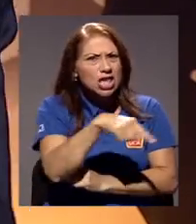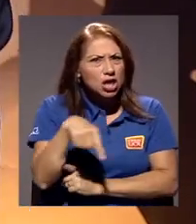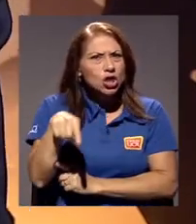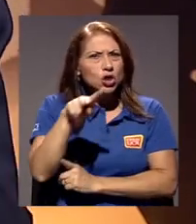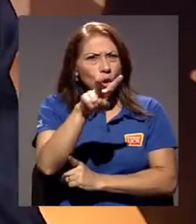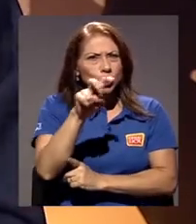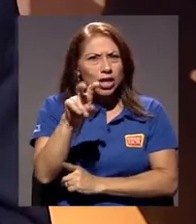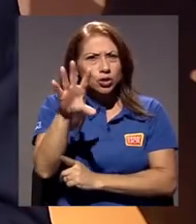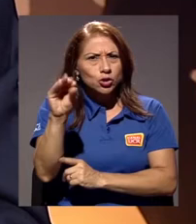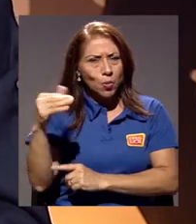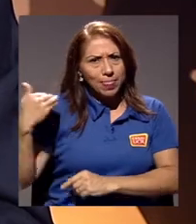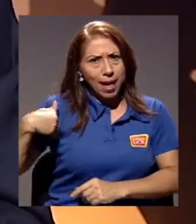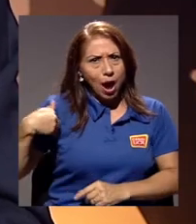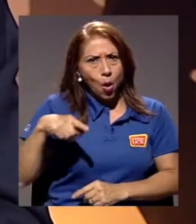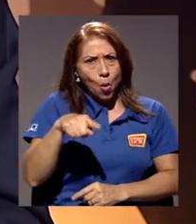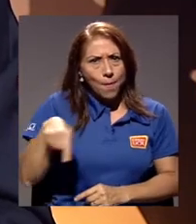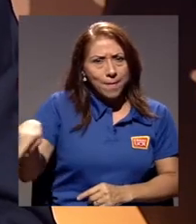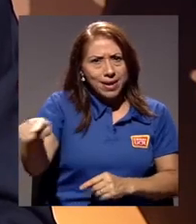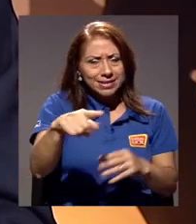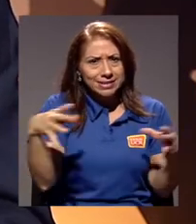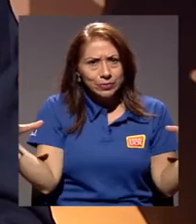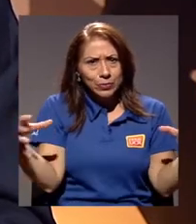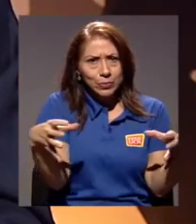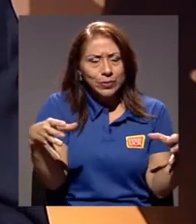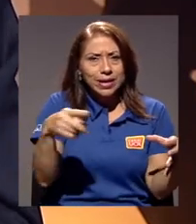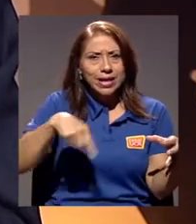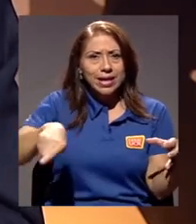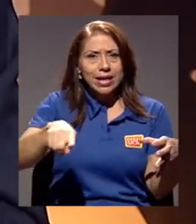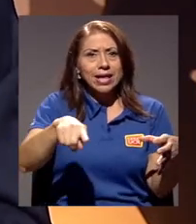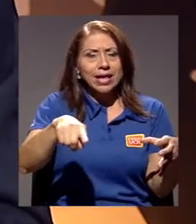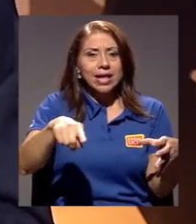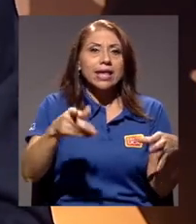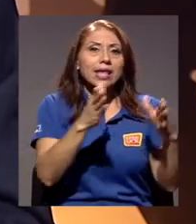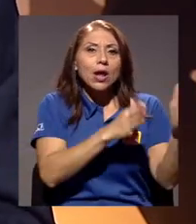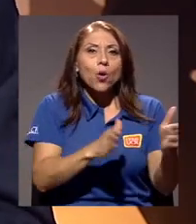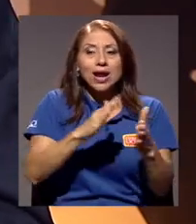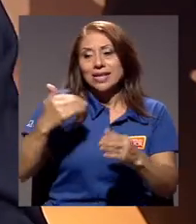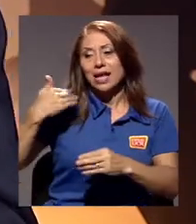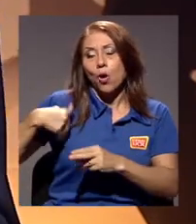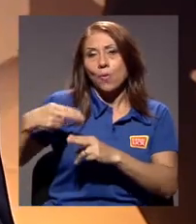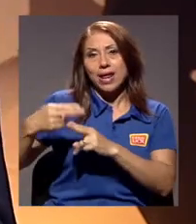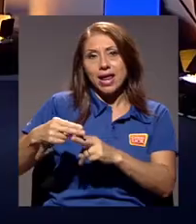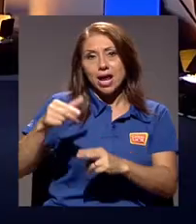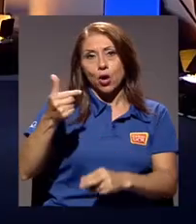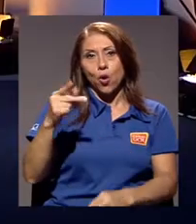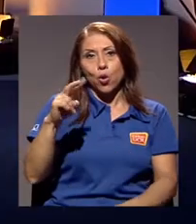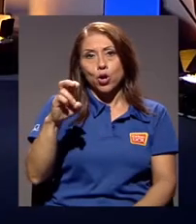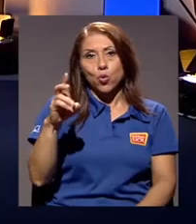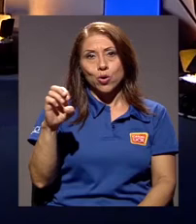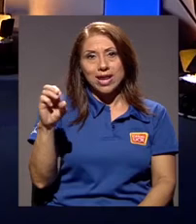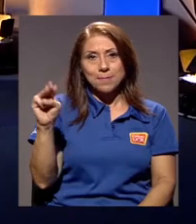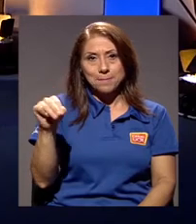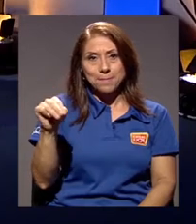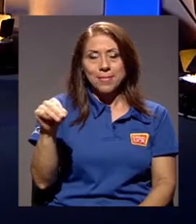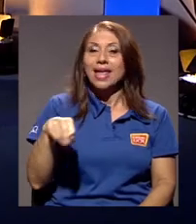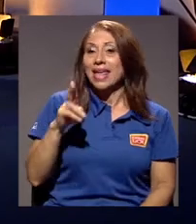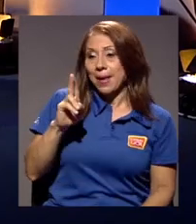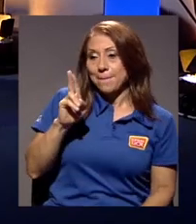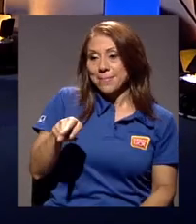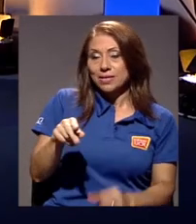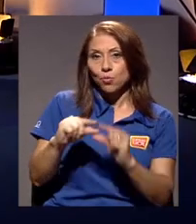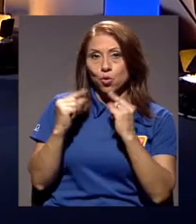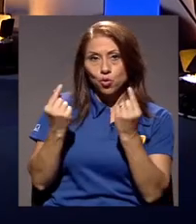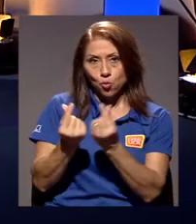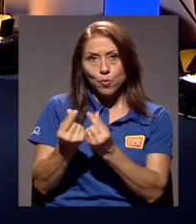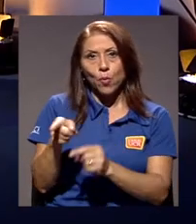perdón de 250 hombres que organiza concurrir y es el